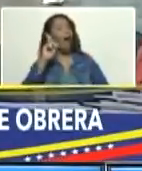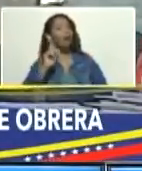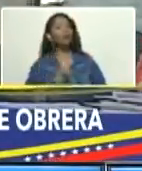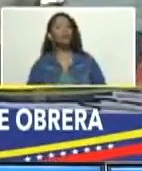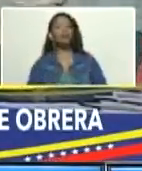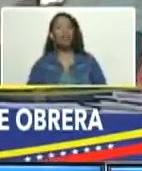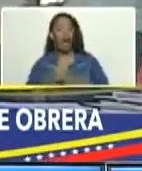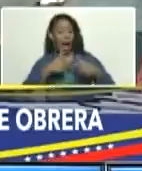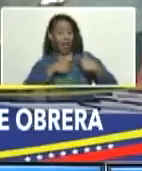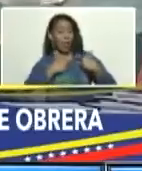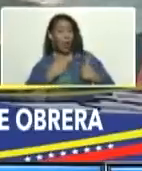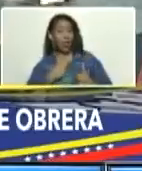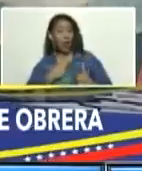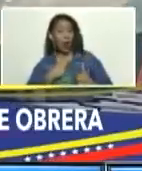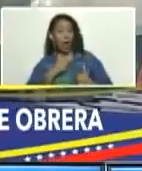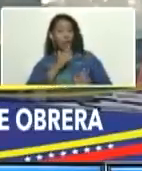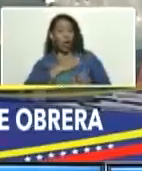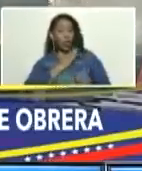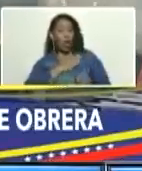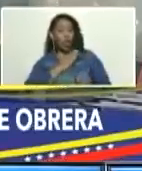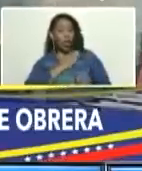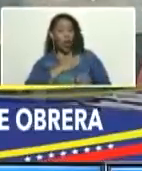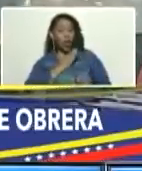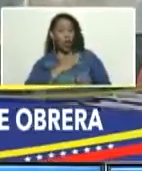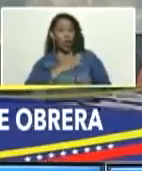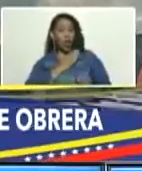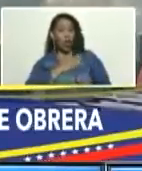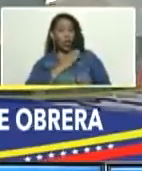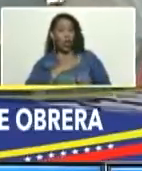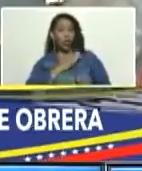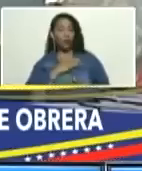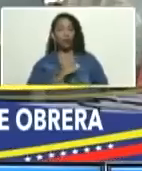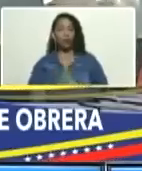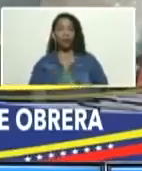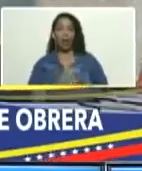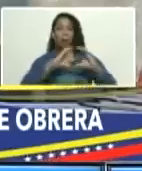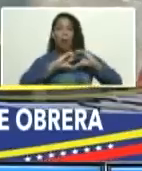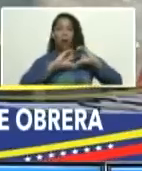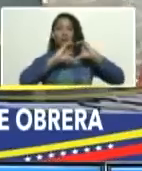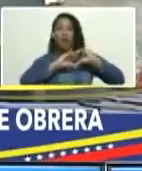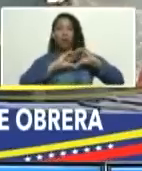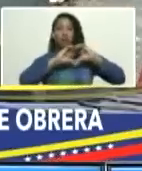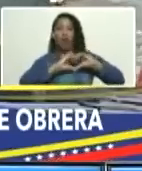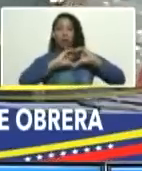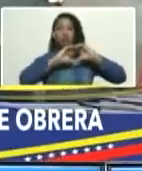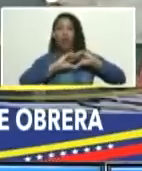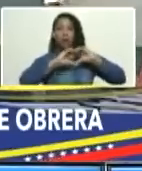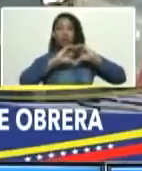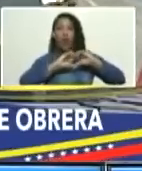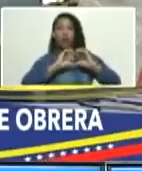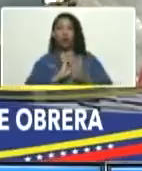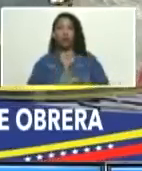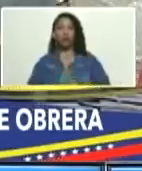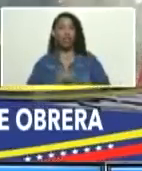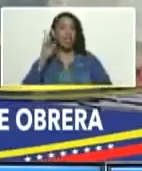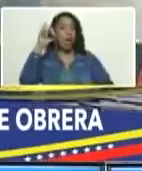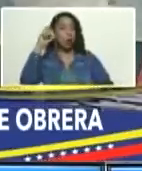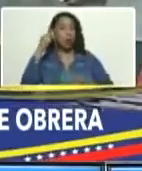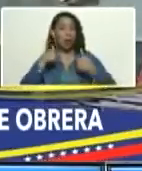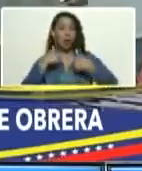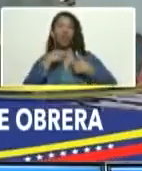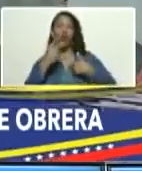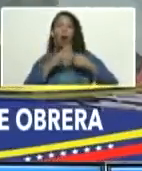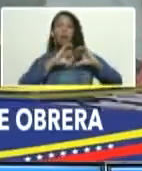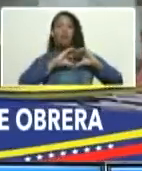Ese corazón late. ¡Puc! ¡Puc! ¡Puc! ¡Puc! Y cuando escucha mi voz, ¡puc!